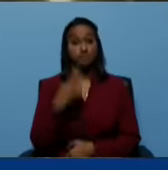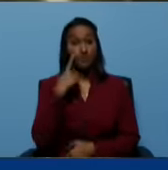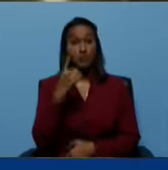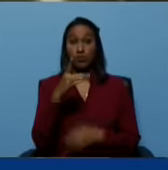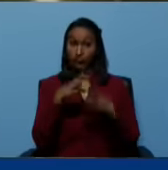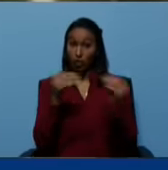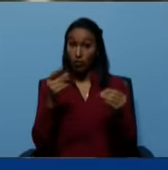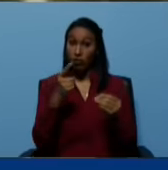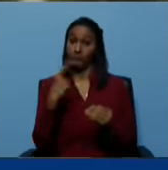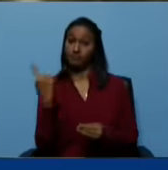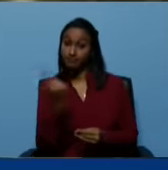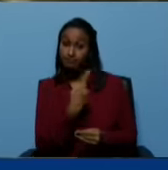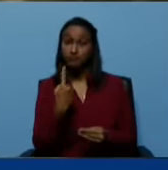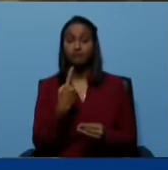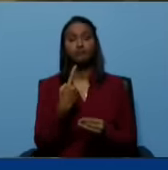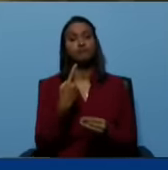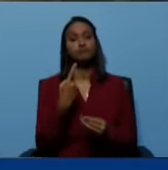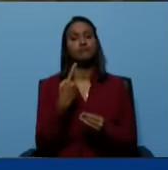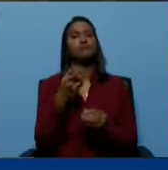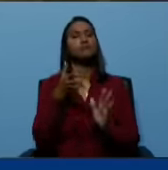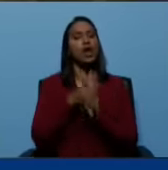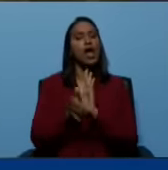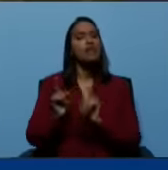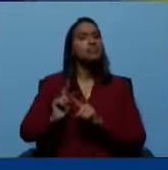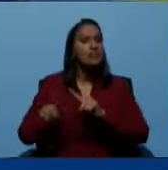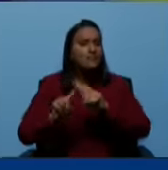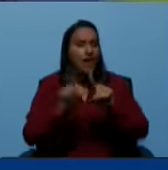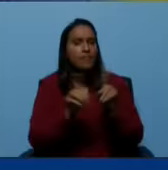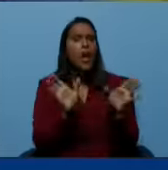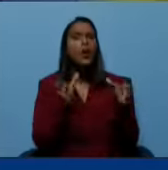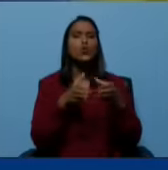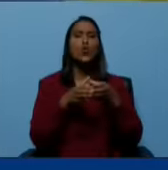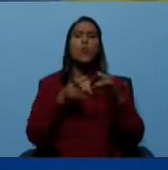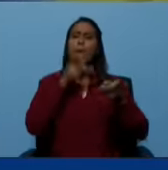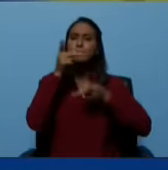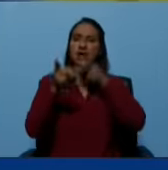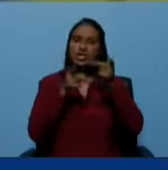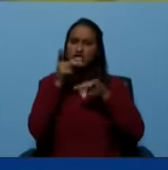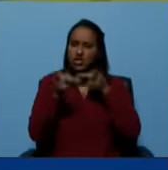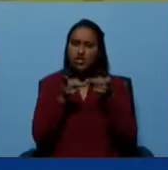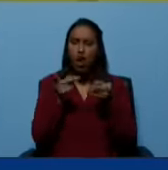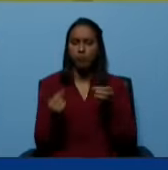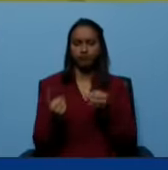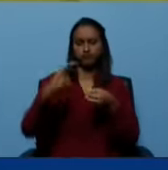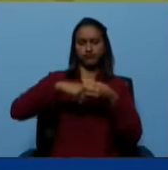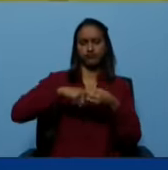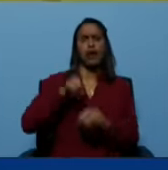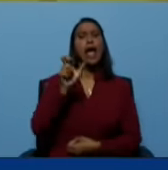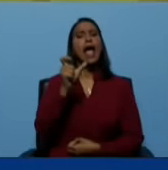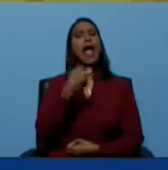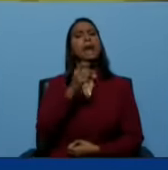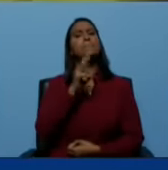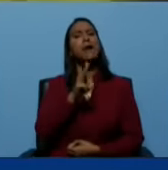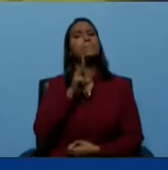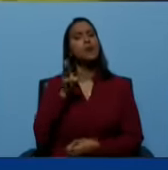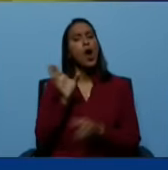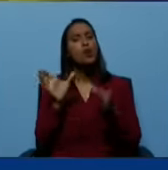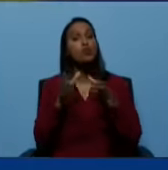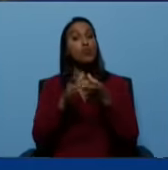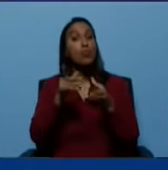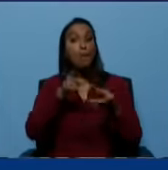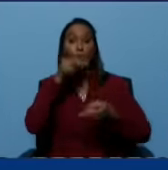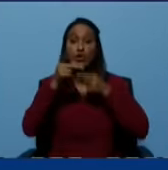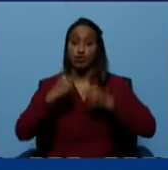integrantes de las distintas organizaciones con fines políticos que integran el Gran Polo Patriótico en esta comparecencia ante la